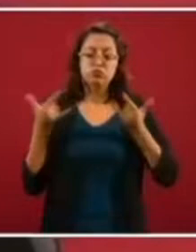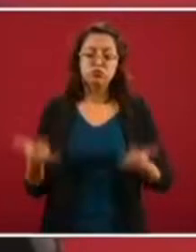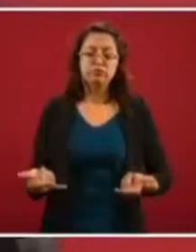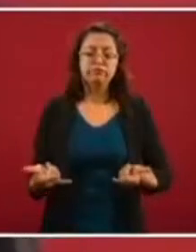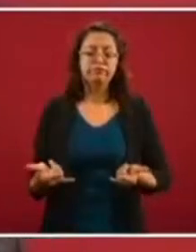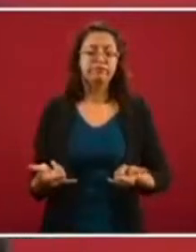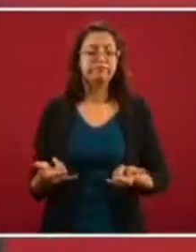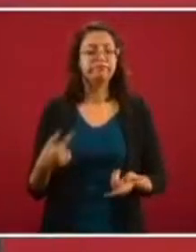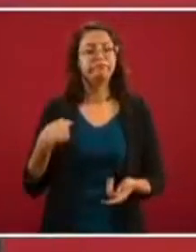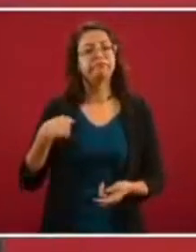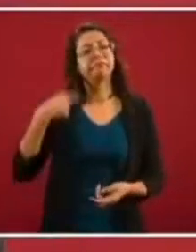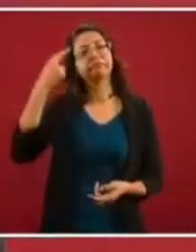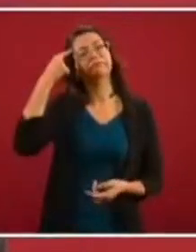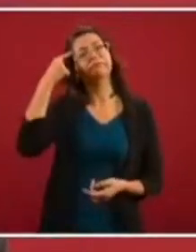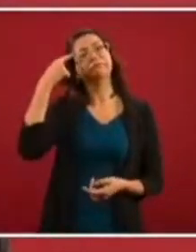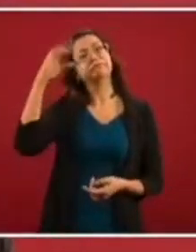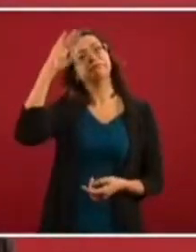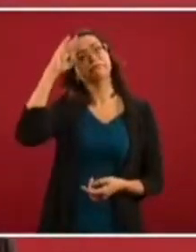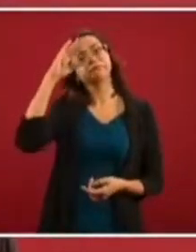yo diría,